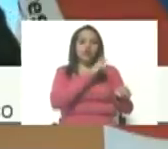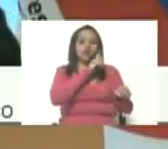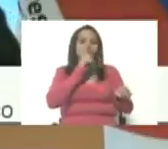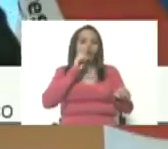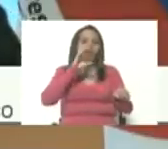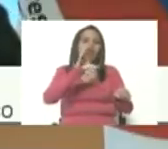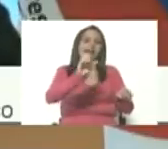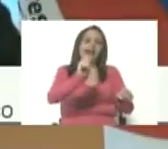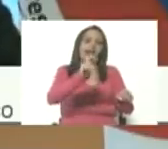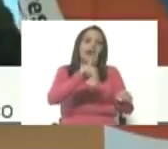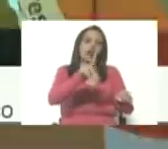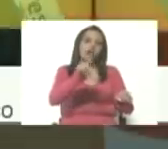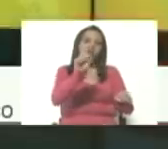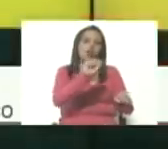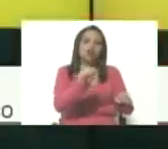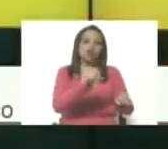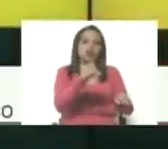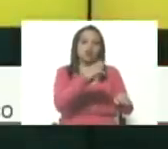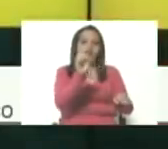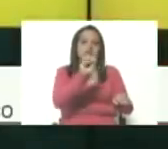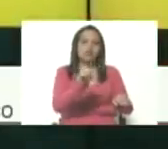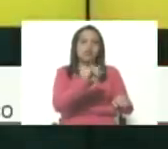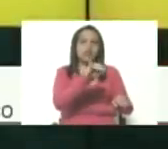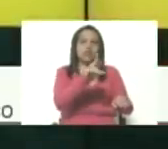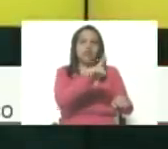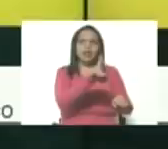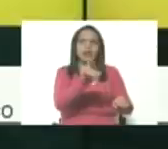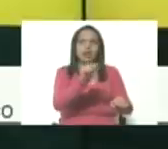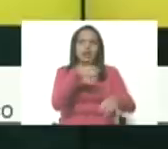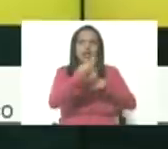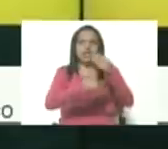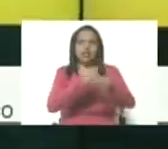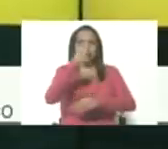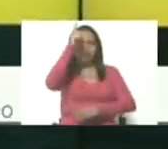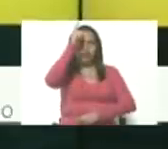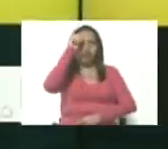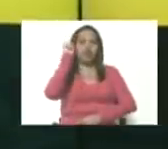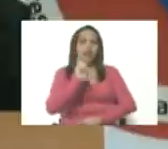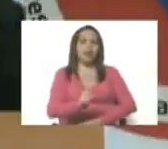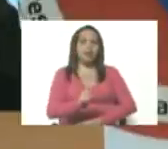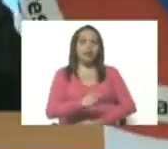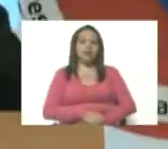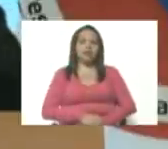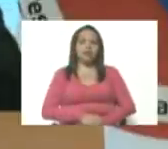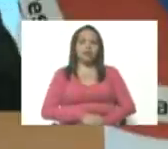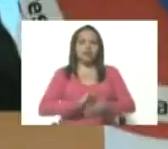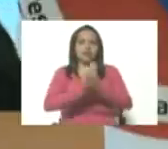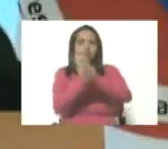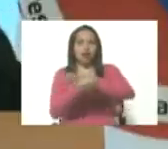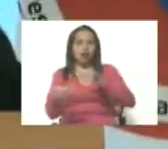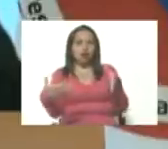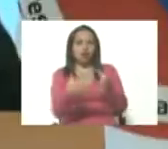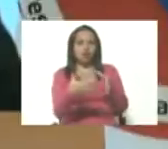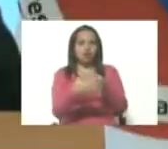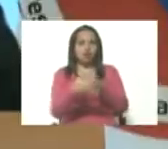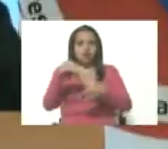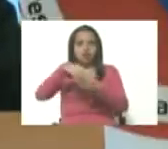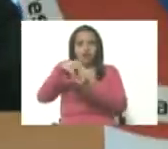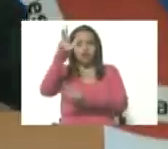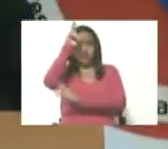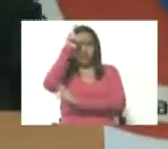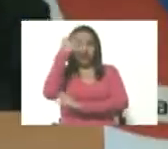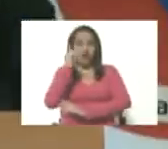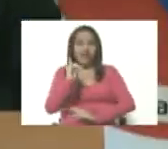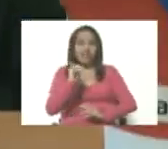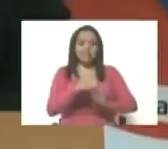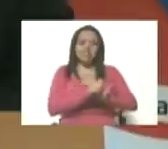Sierra, que se hizo en el estado Falcón, y también se desmanteló una organización que dirigía un